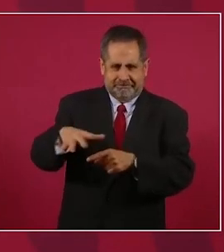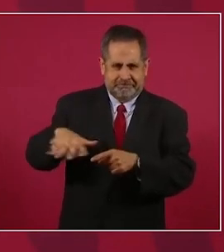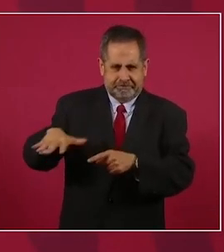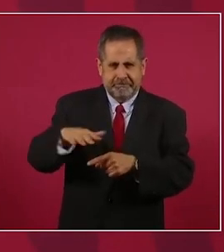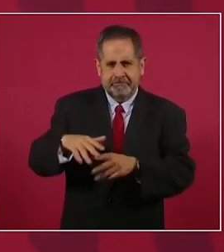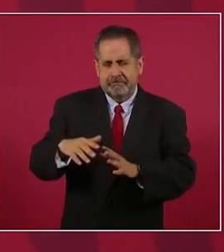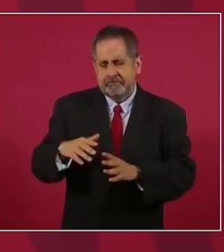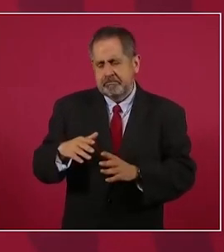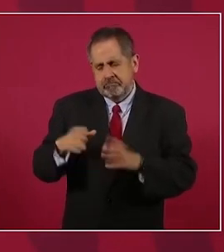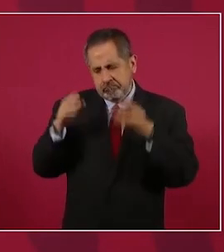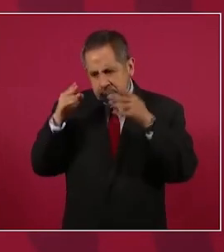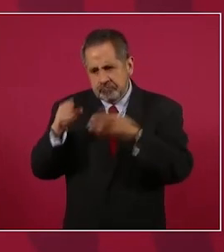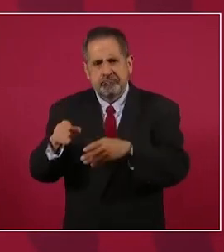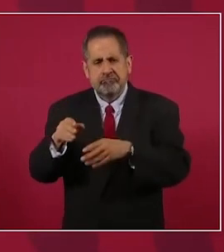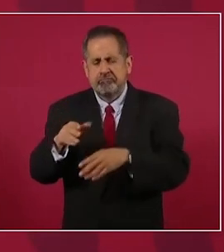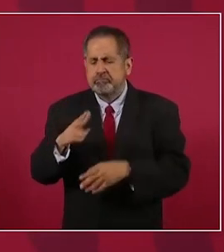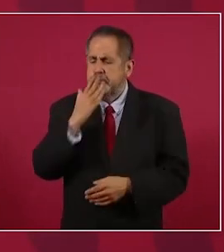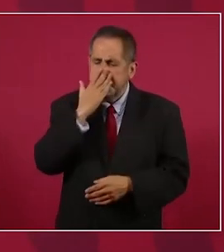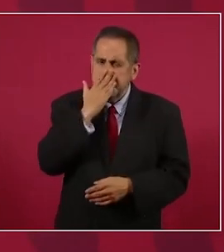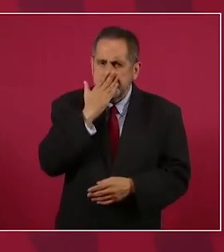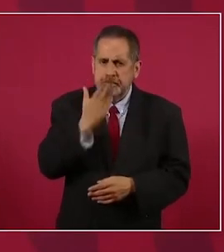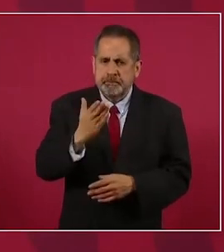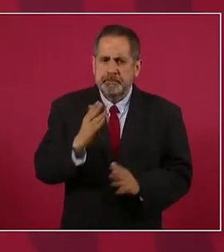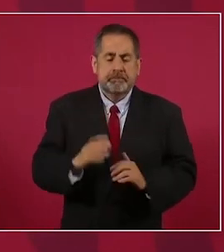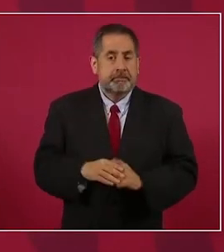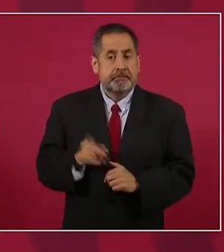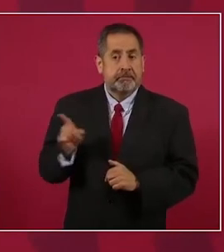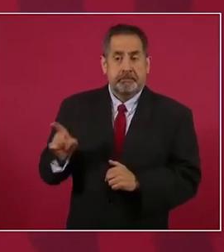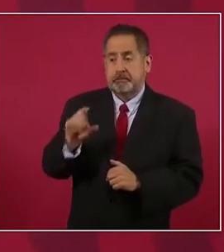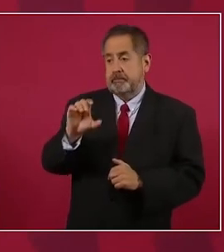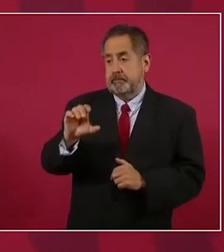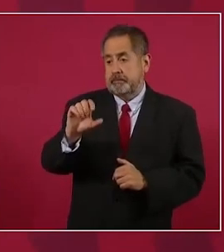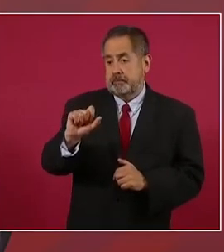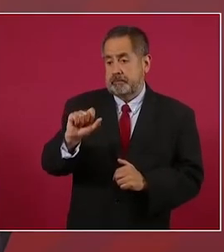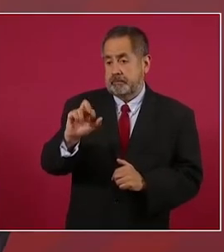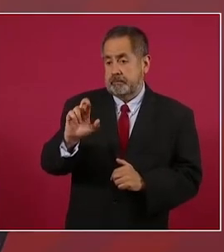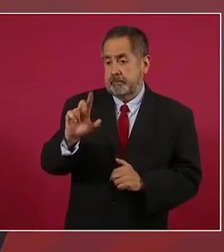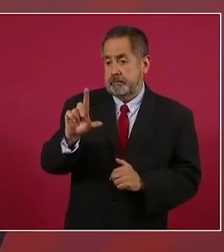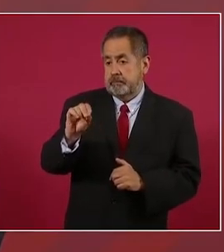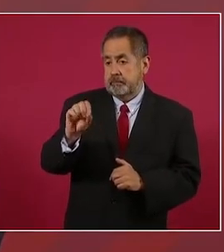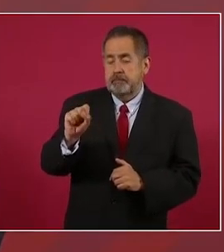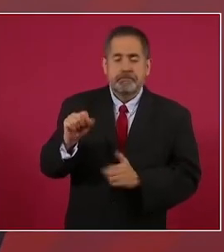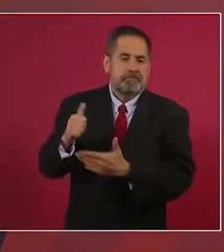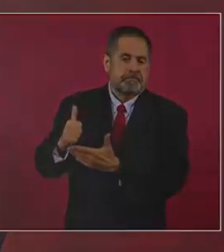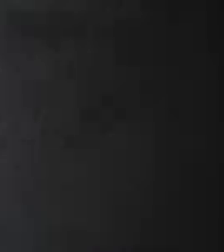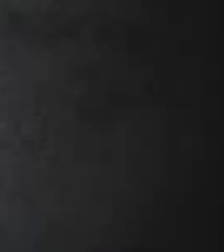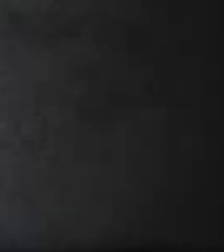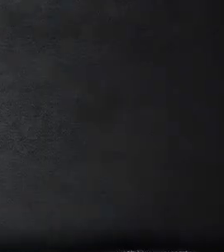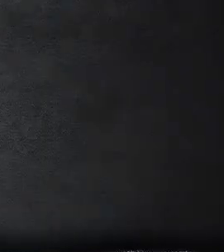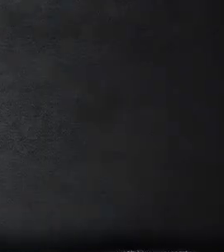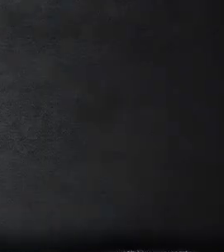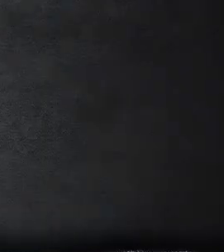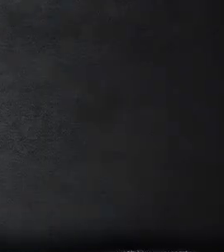en esta materia, y Carlos nos va a ayudar bastante.